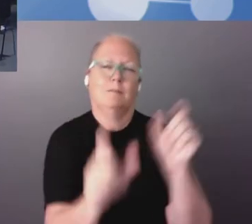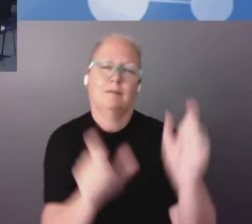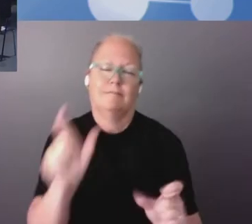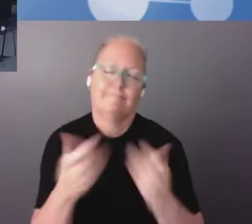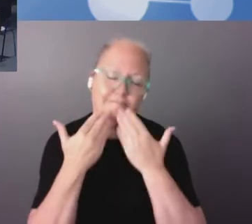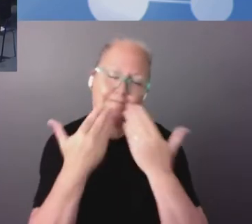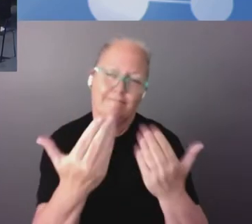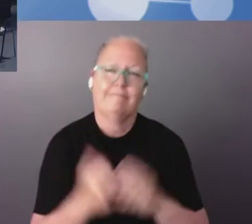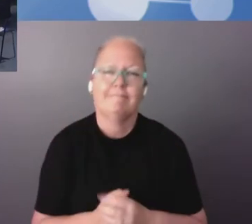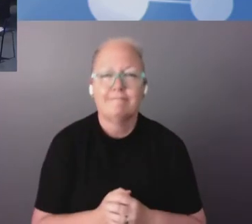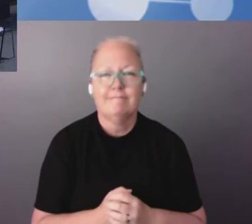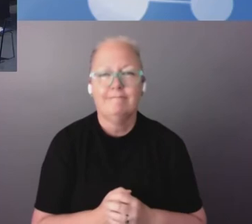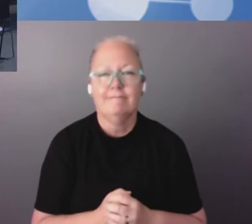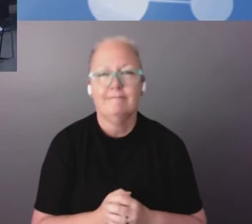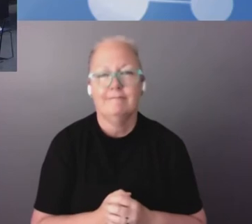gracias.